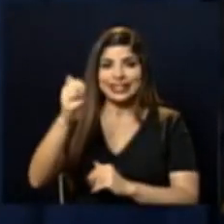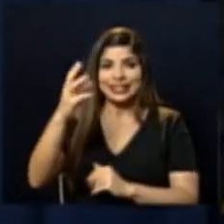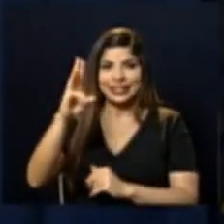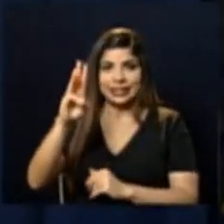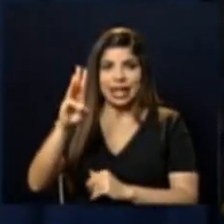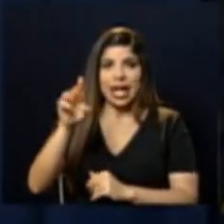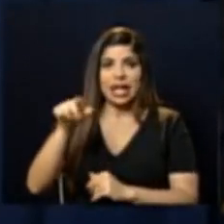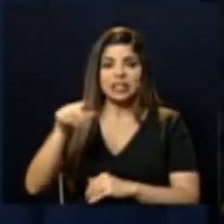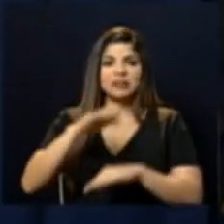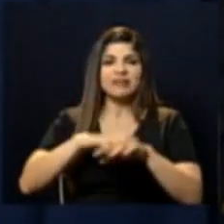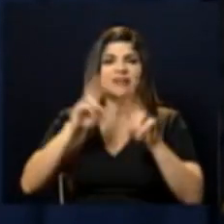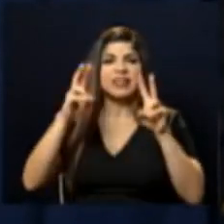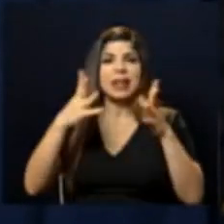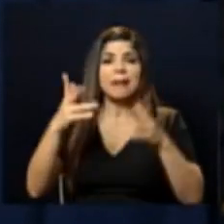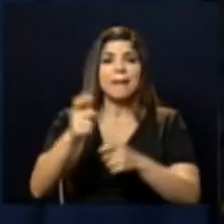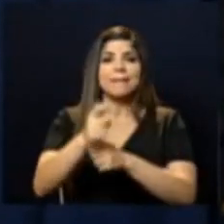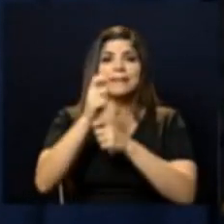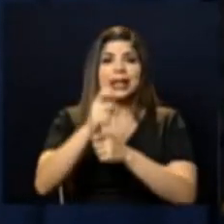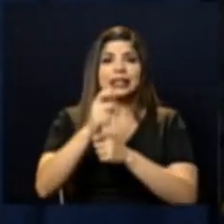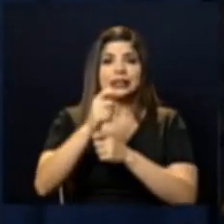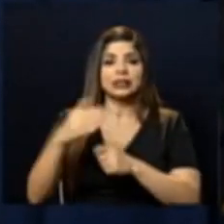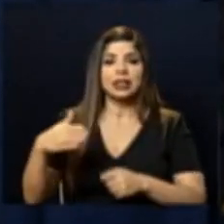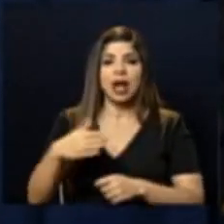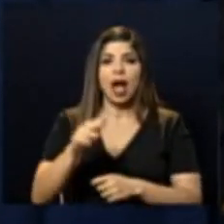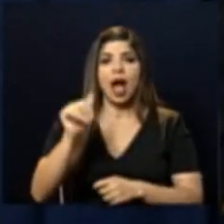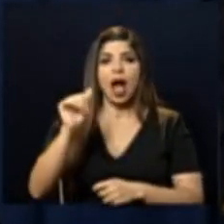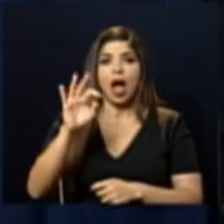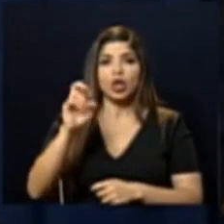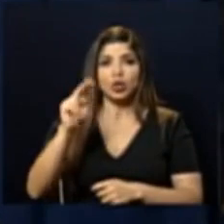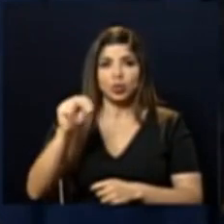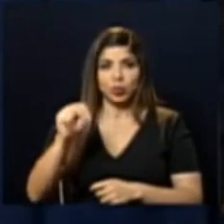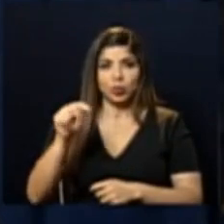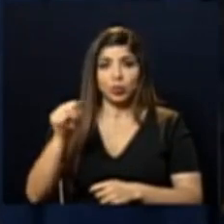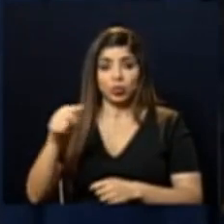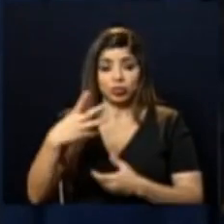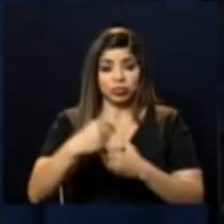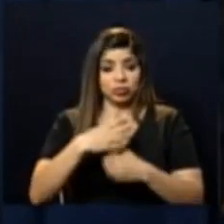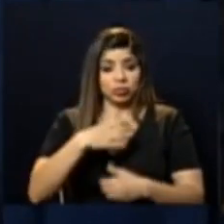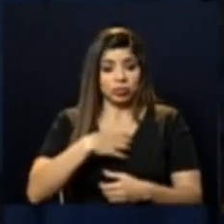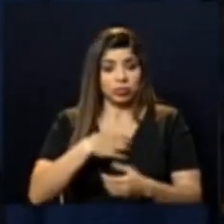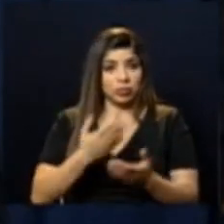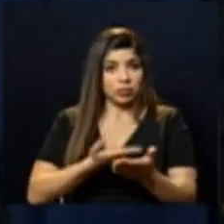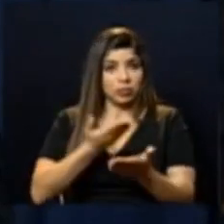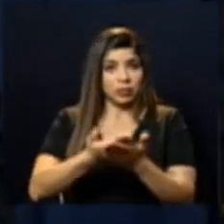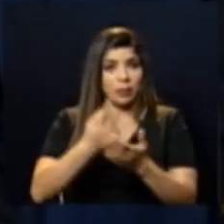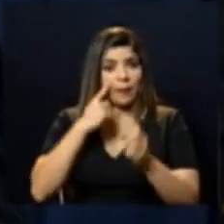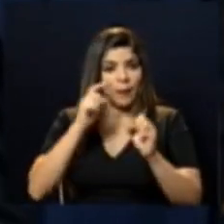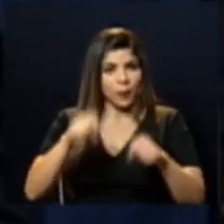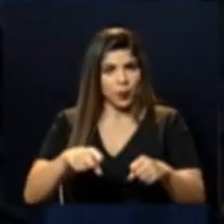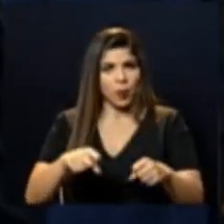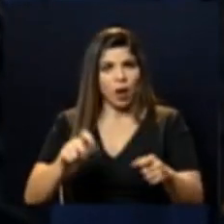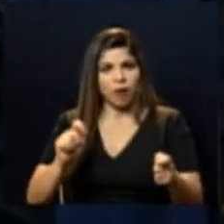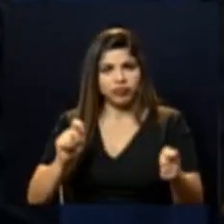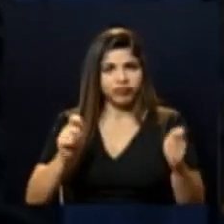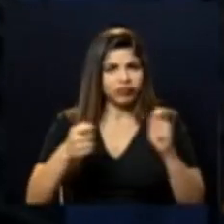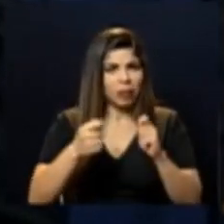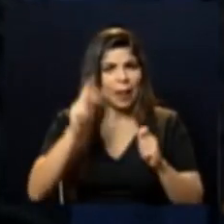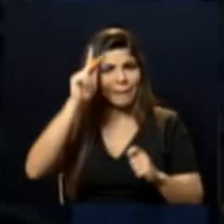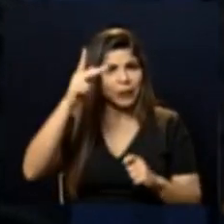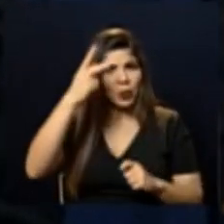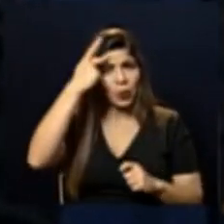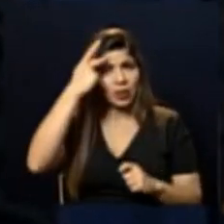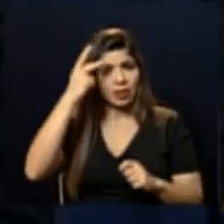21.316 sobre pesca de atún, como parte de nuestro planteamiento para dar un viraje en la